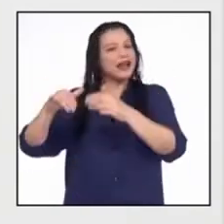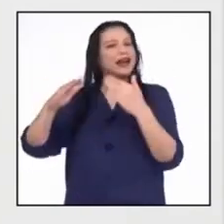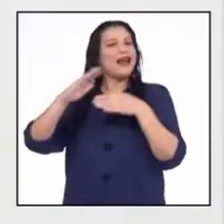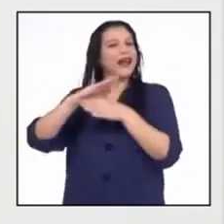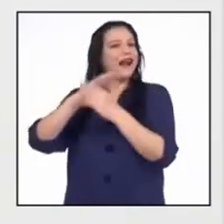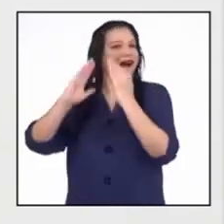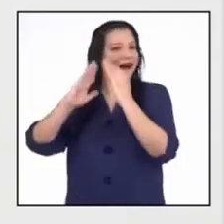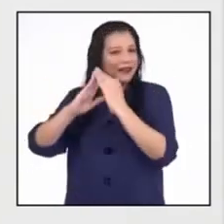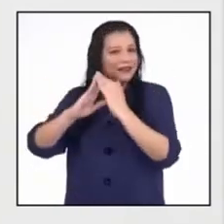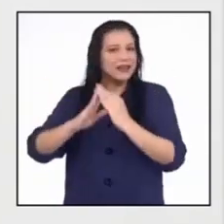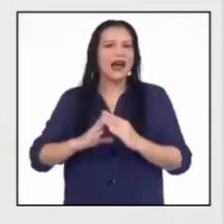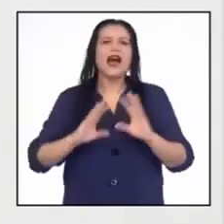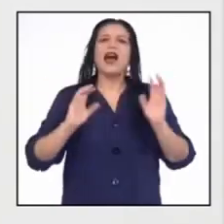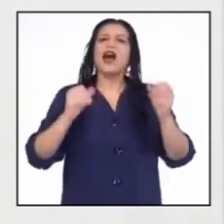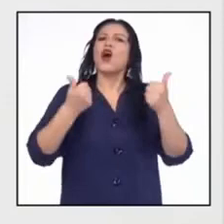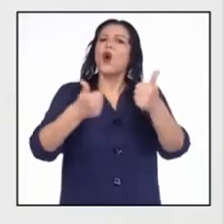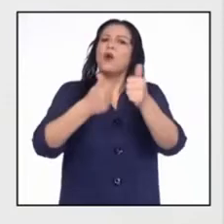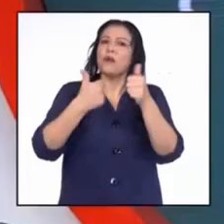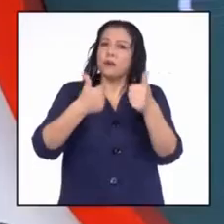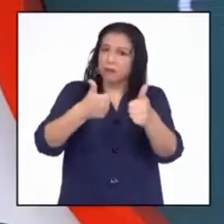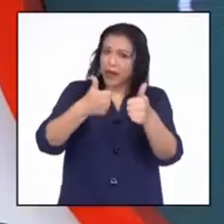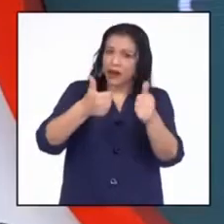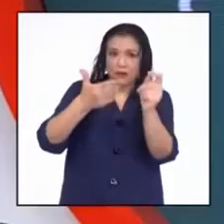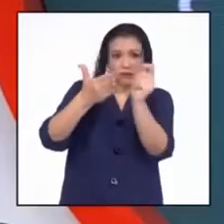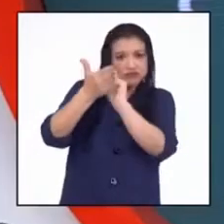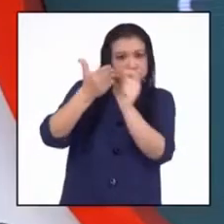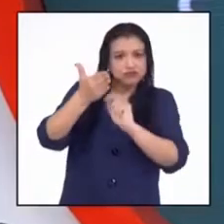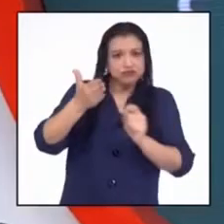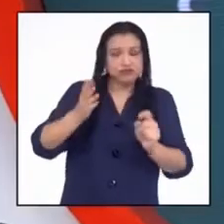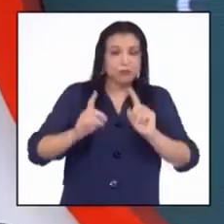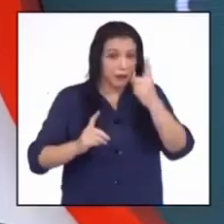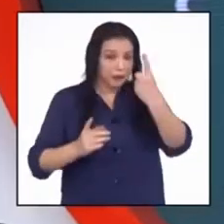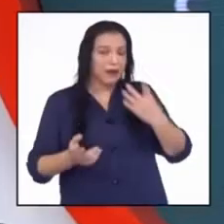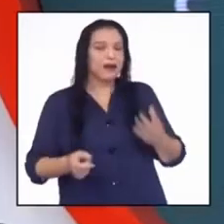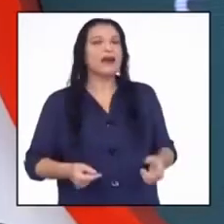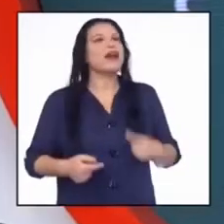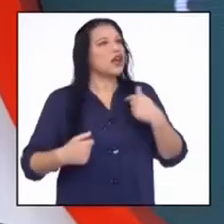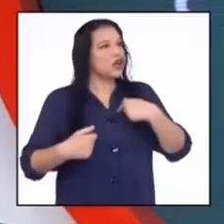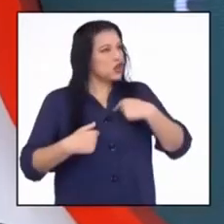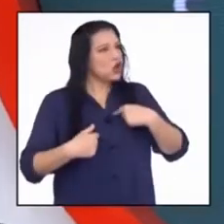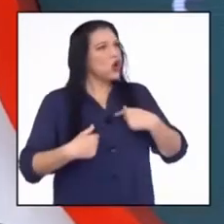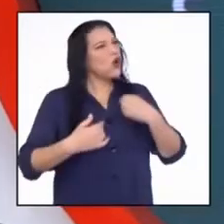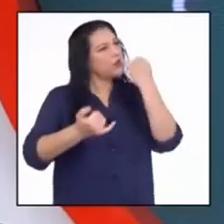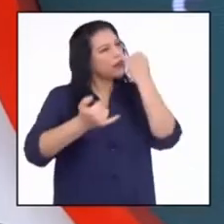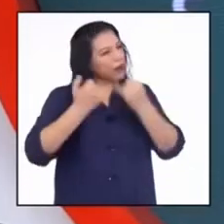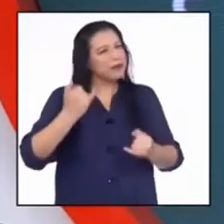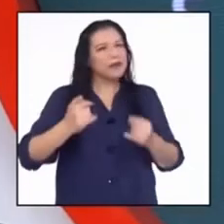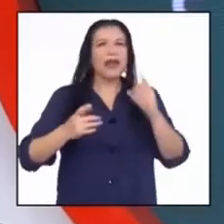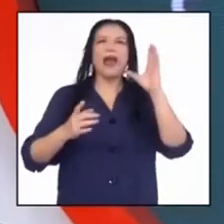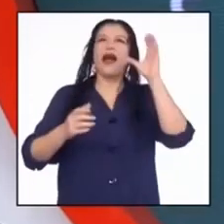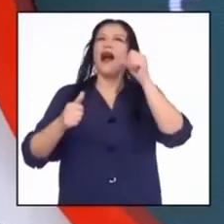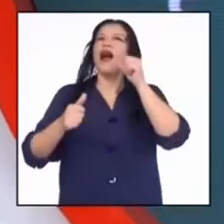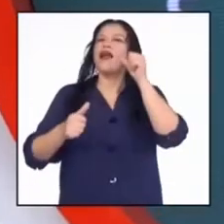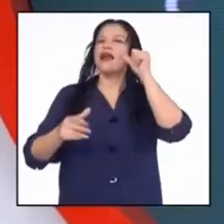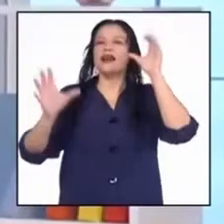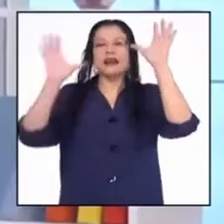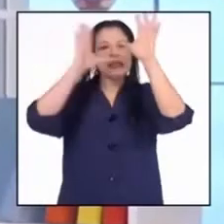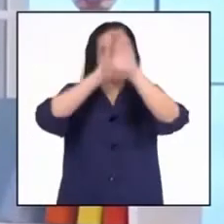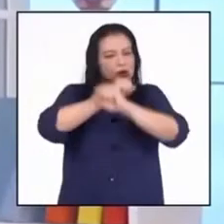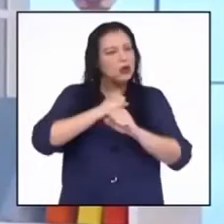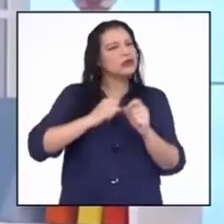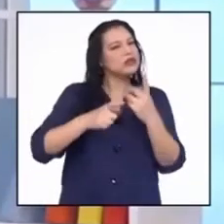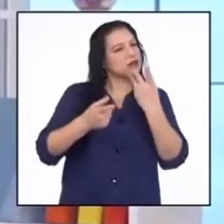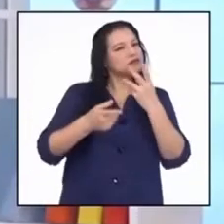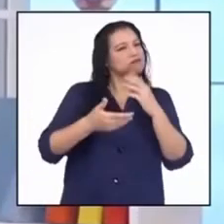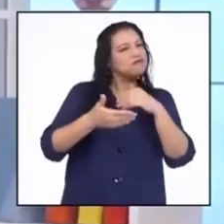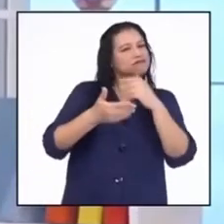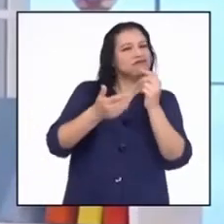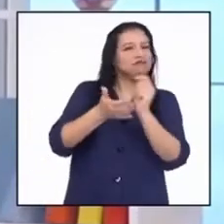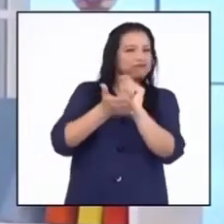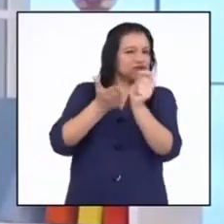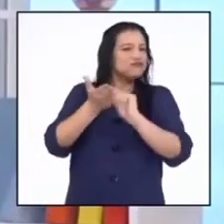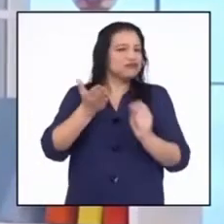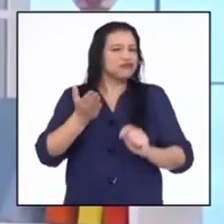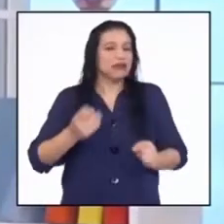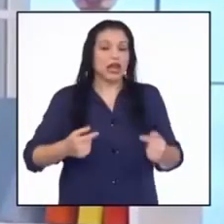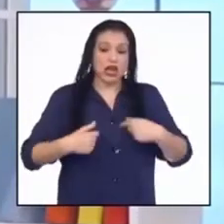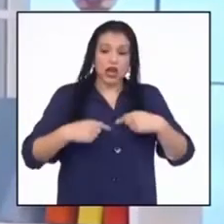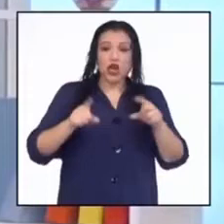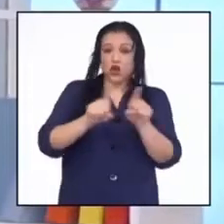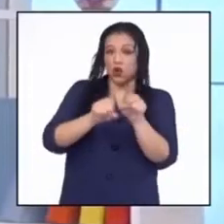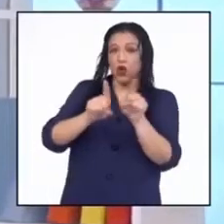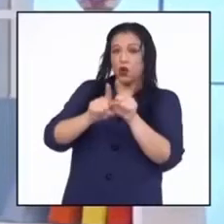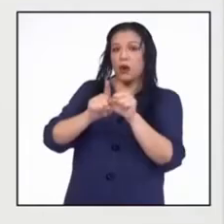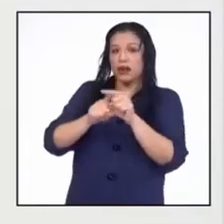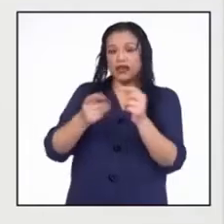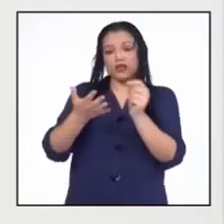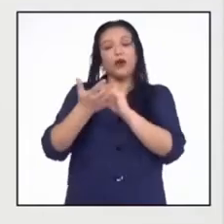¿cómo les ha ido con sus borradores? Profesora, yo terminé anoche una especie de borrador del reto. Yo también tengo mi borrador, profesora